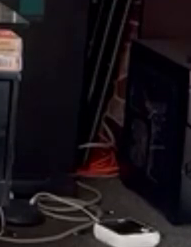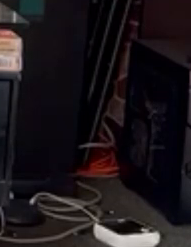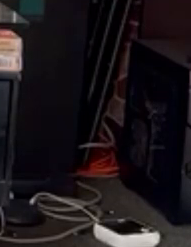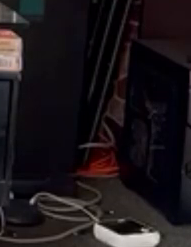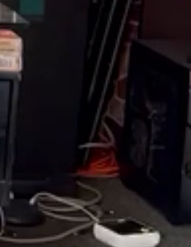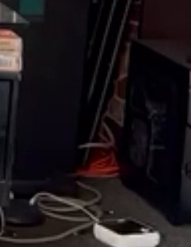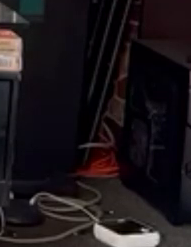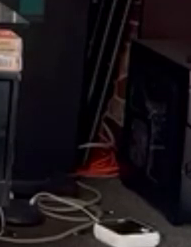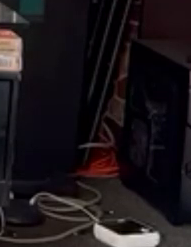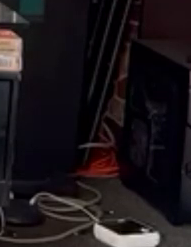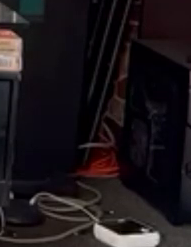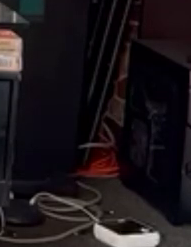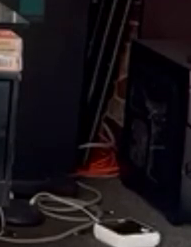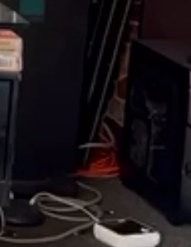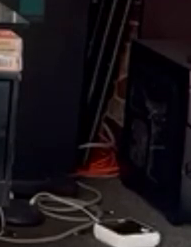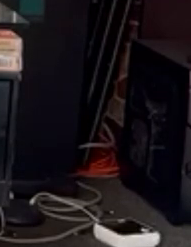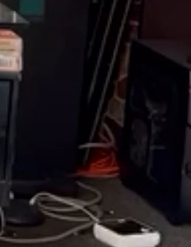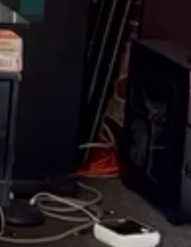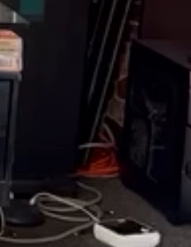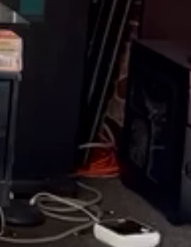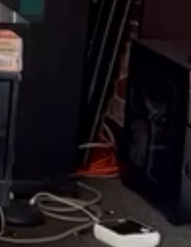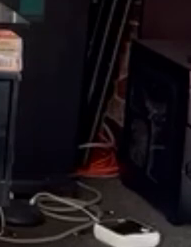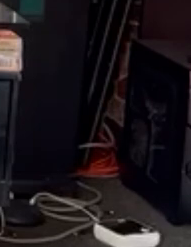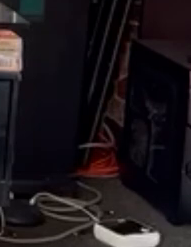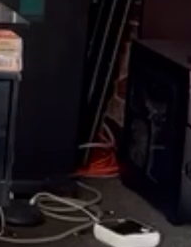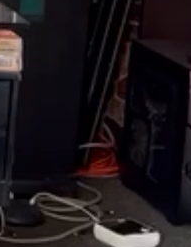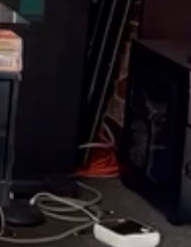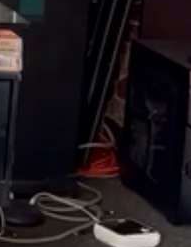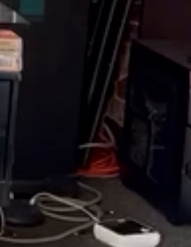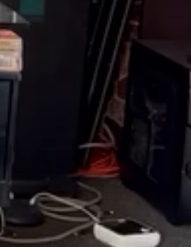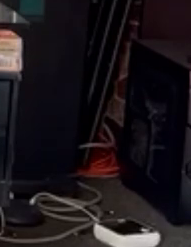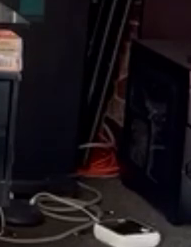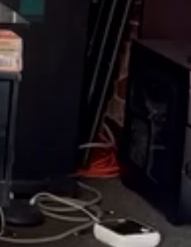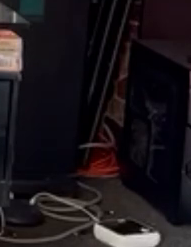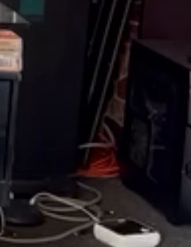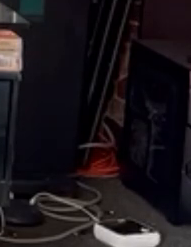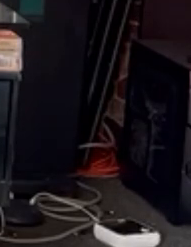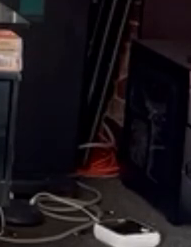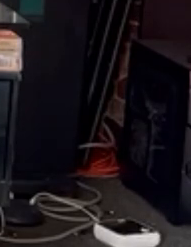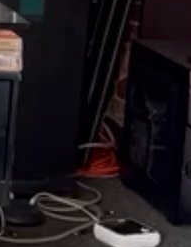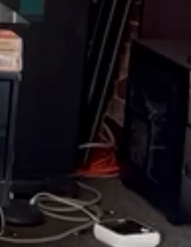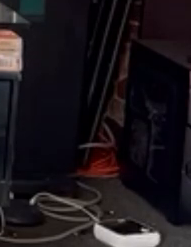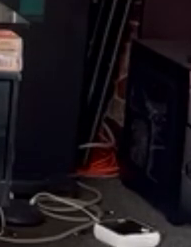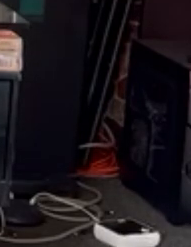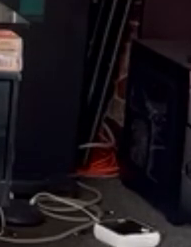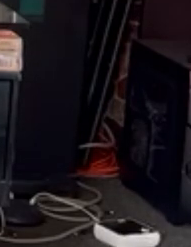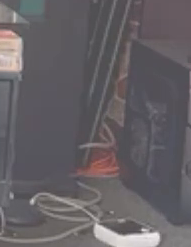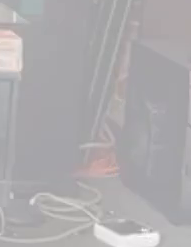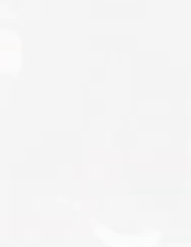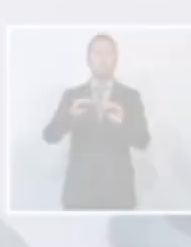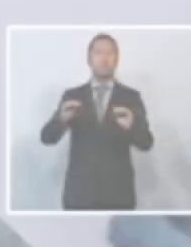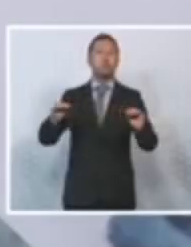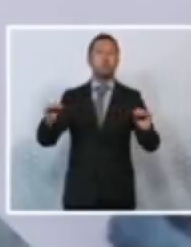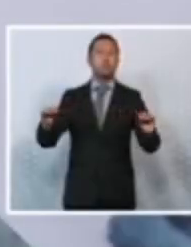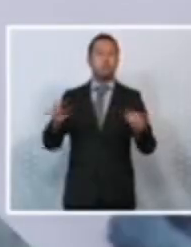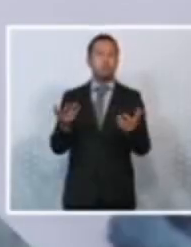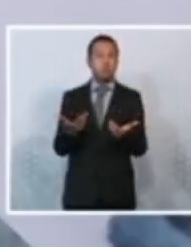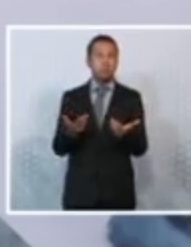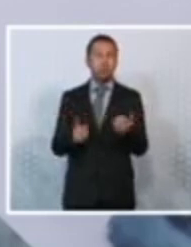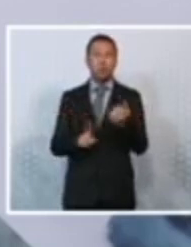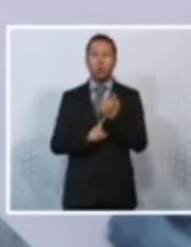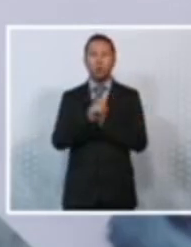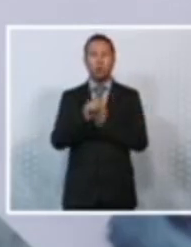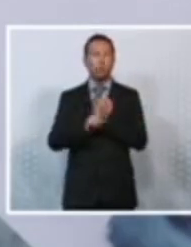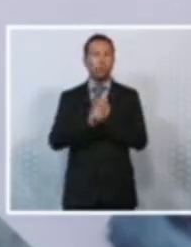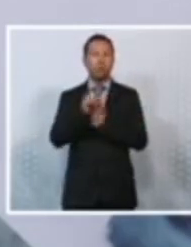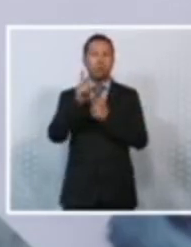la seguridad la paz y devolver la confianza y la tranquilidad de nuestro quintana roo la única manera de